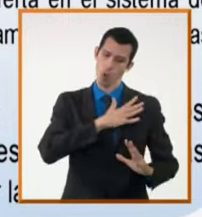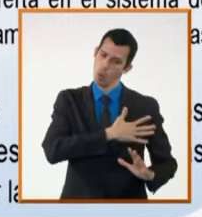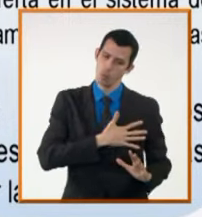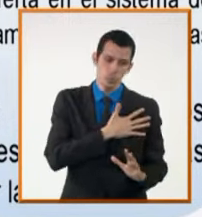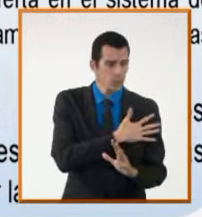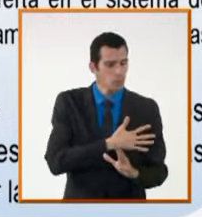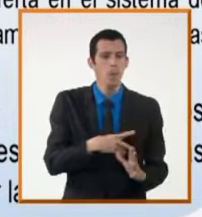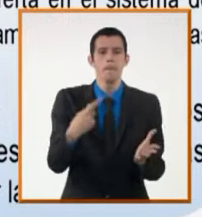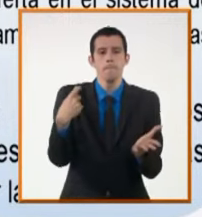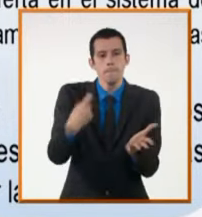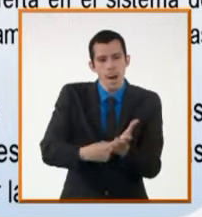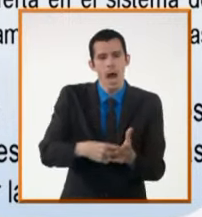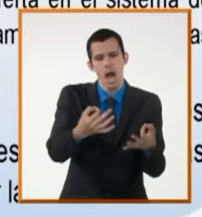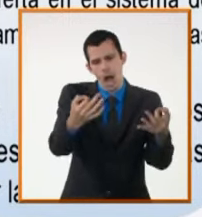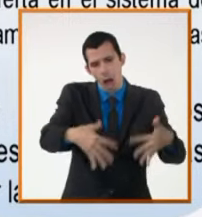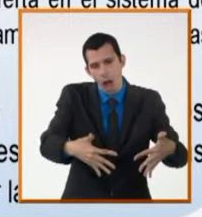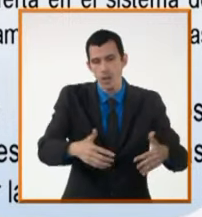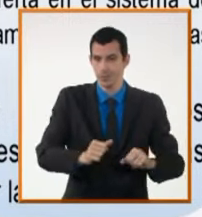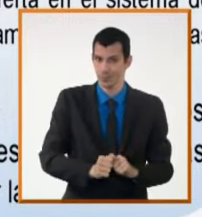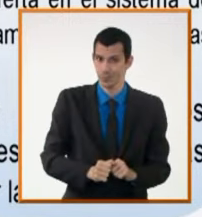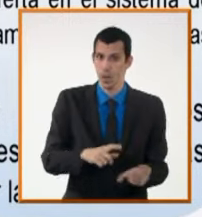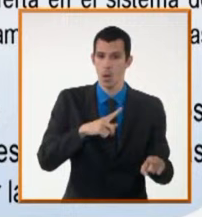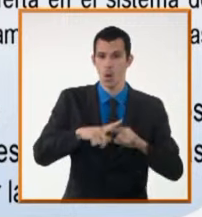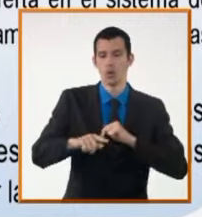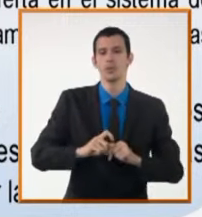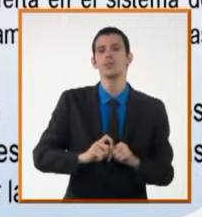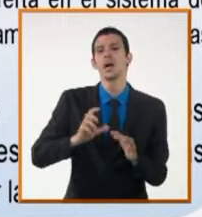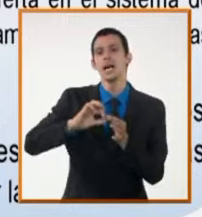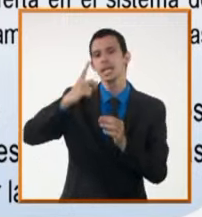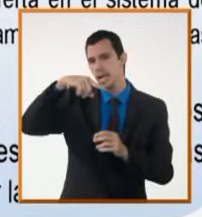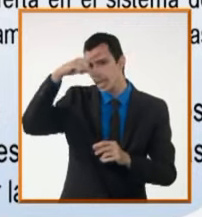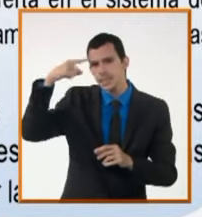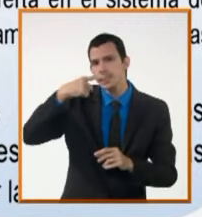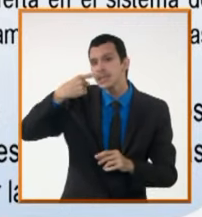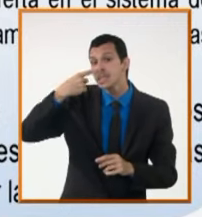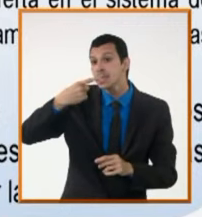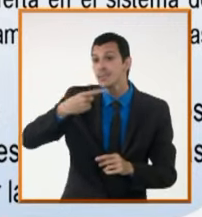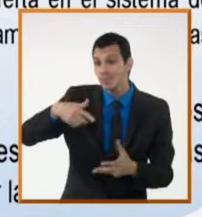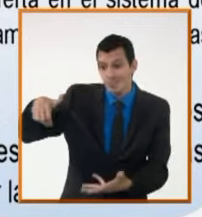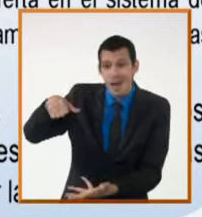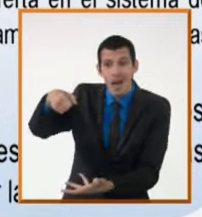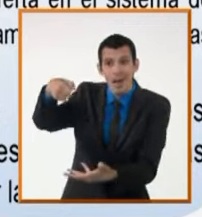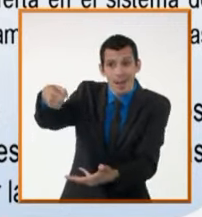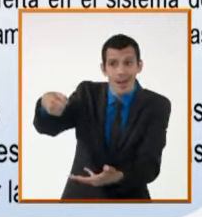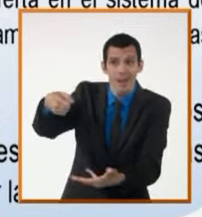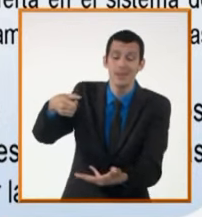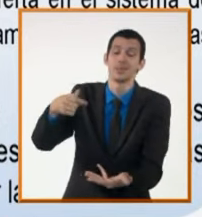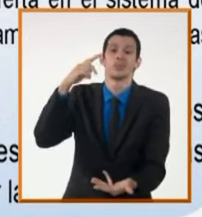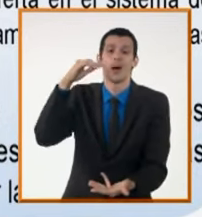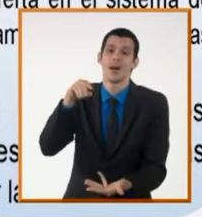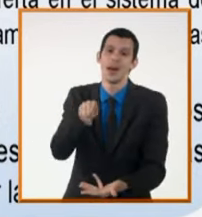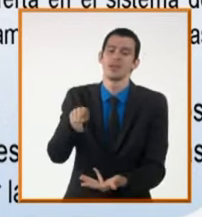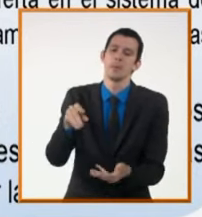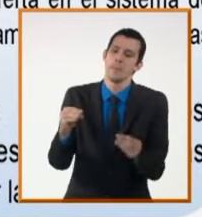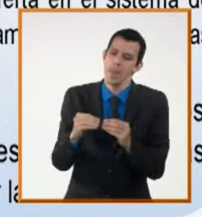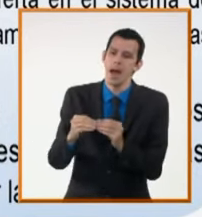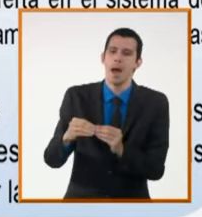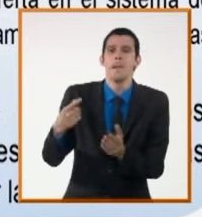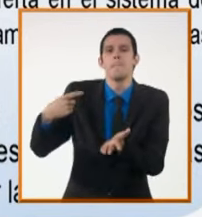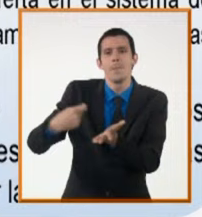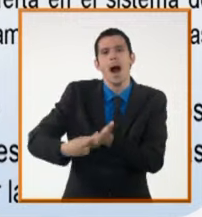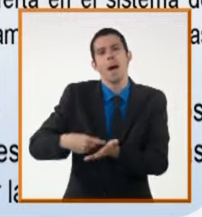que ver nada con los precios especulativos con que a veces se comercializa ilegalmente en la calle. Serán incrementos que son razonables,